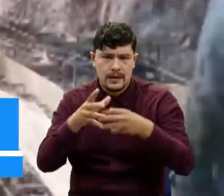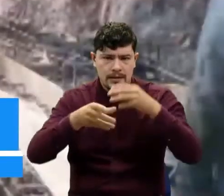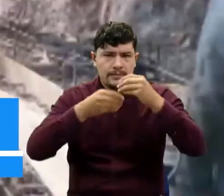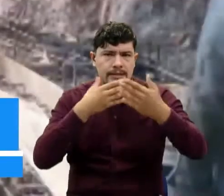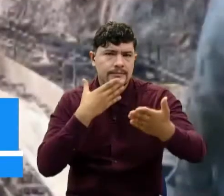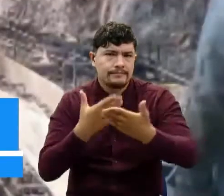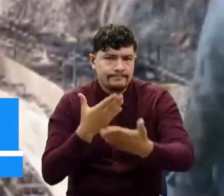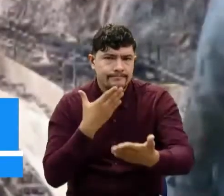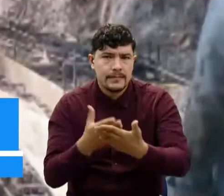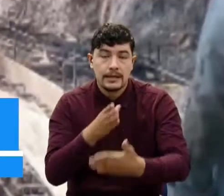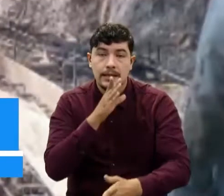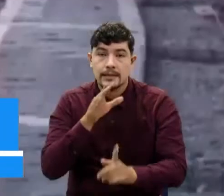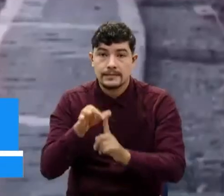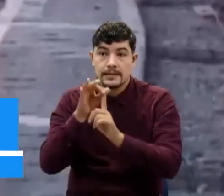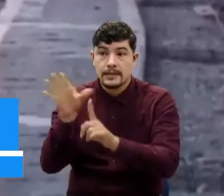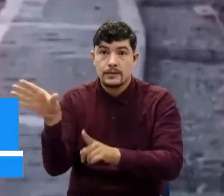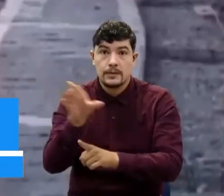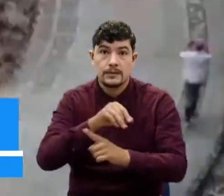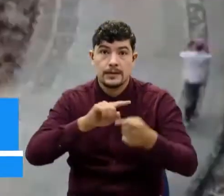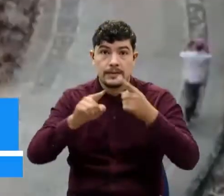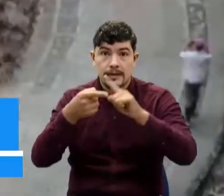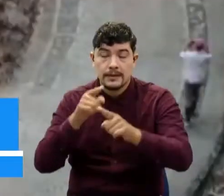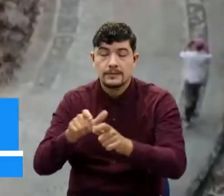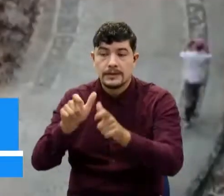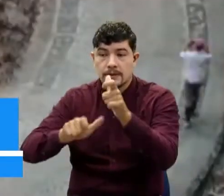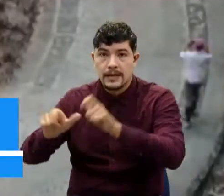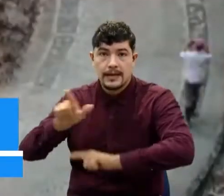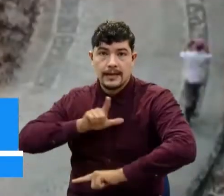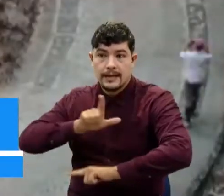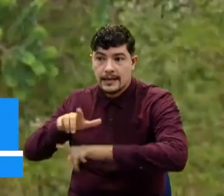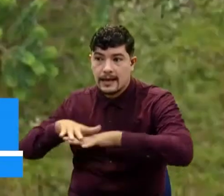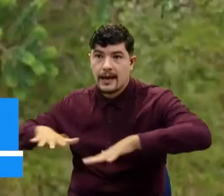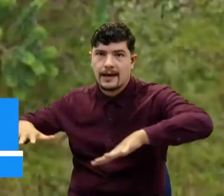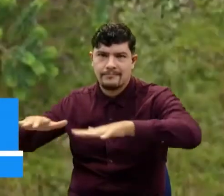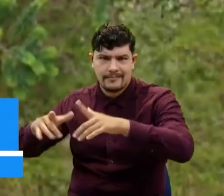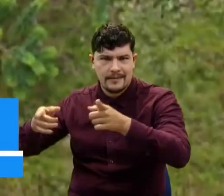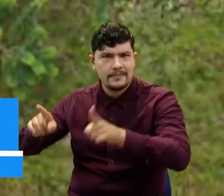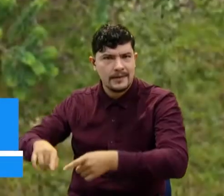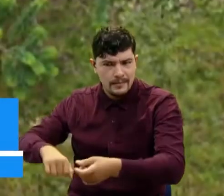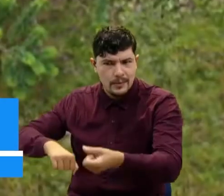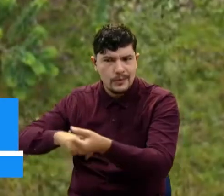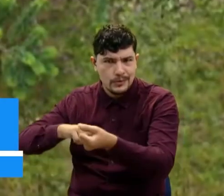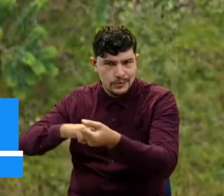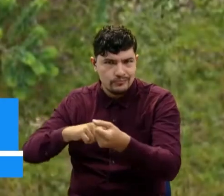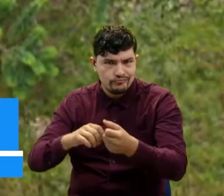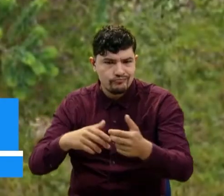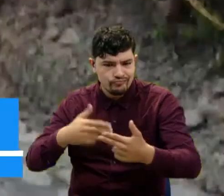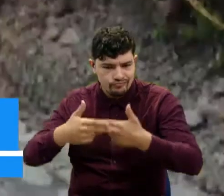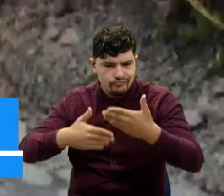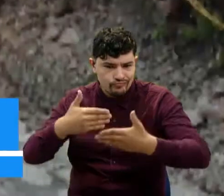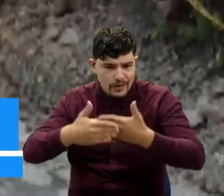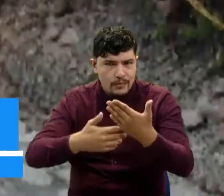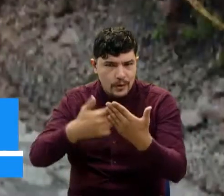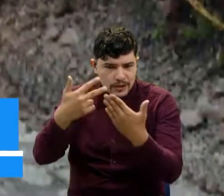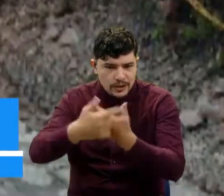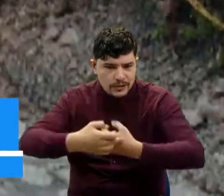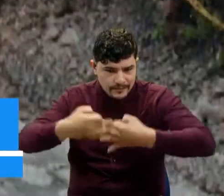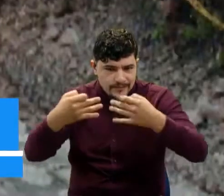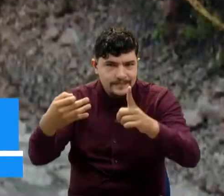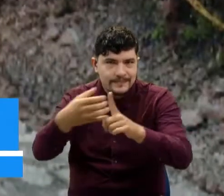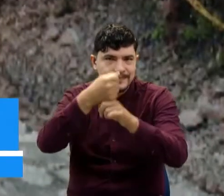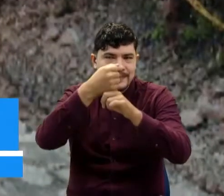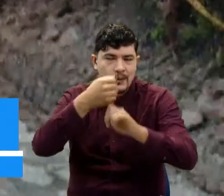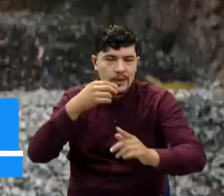de manera muy especial a todos los amigos, a todos los líderes del sector que también se han vinculado para que esto hoy sea una realidad en nuestro